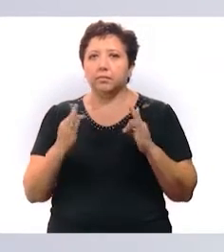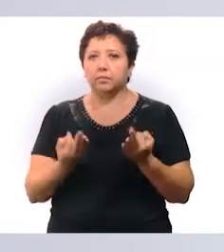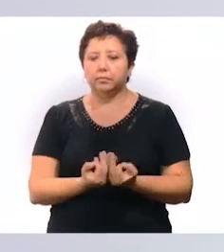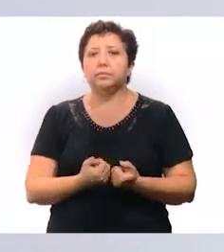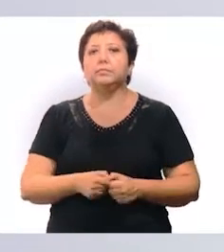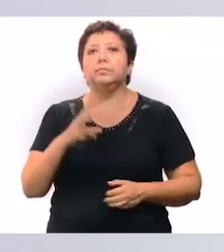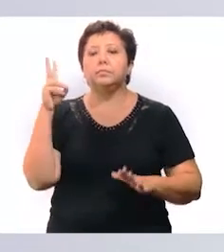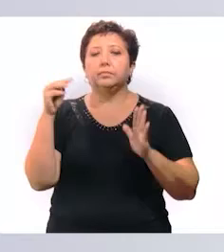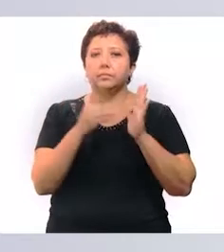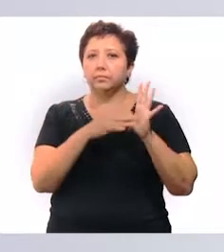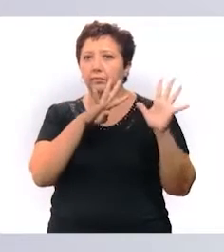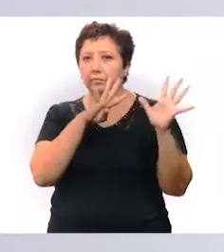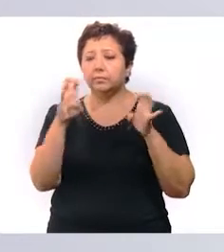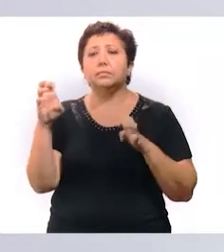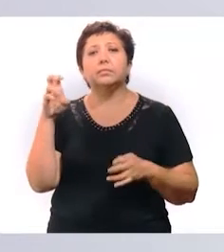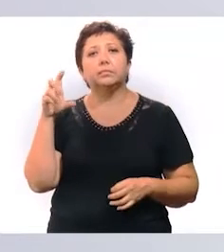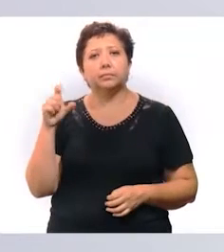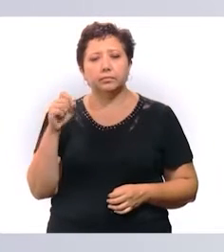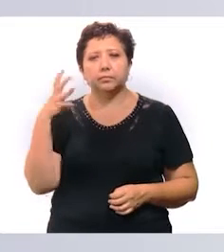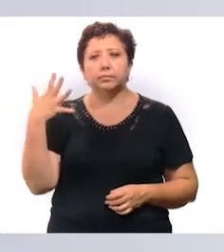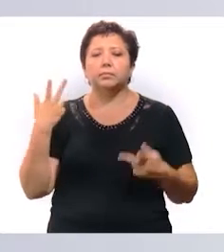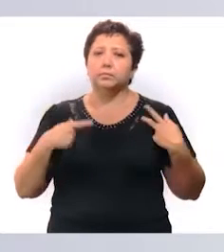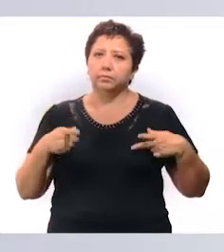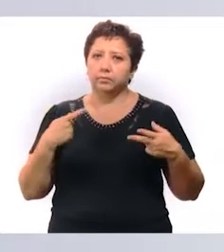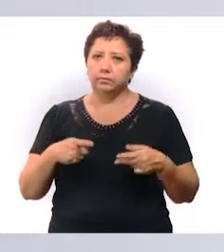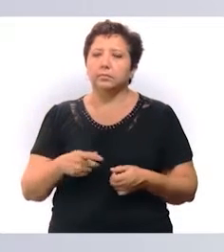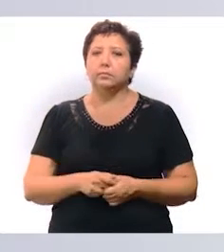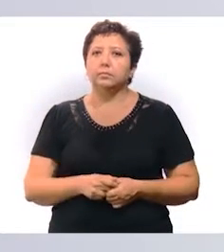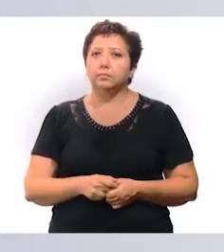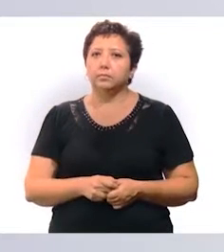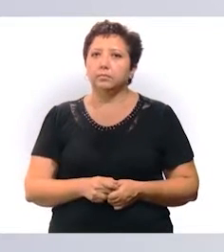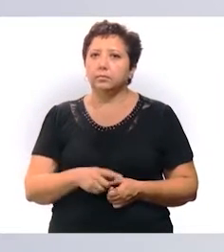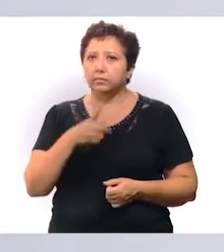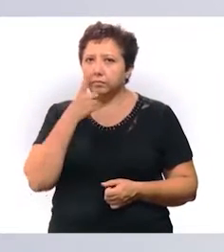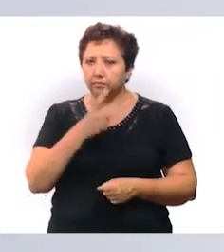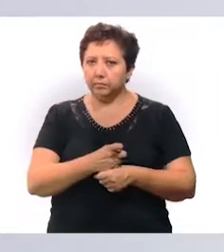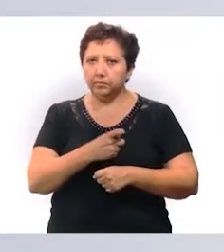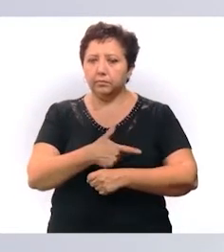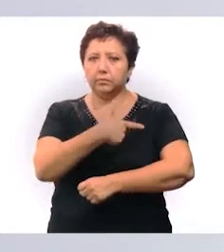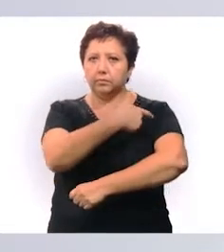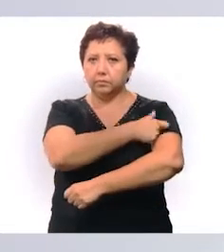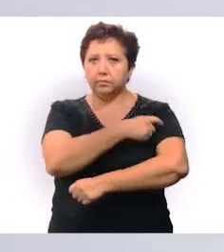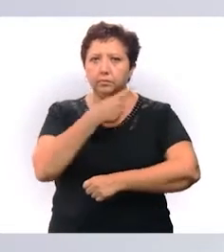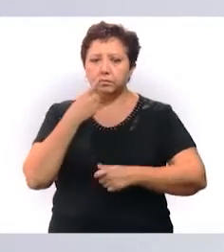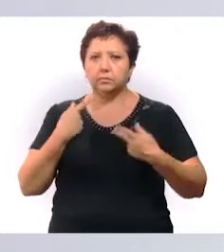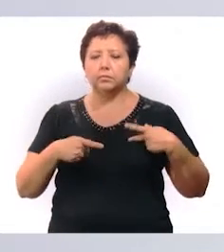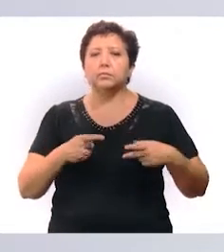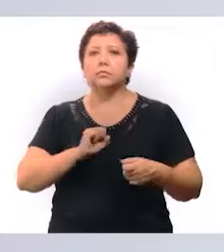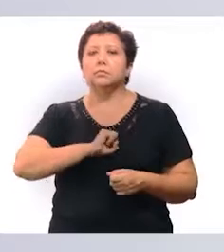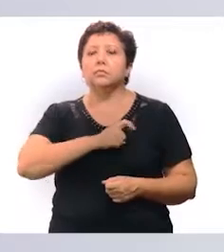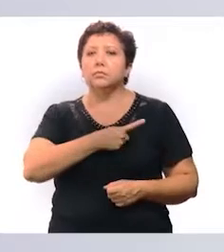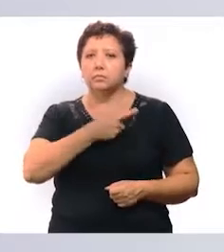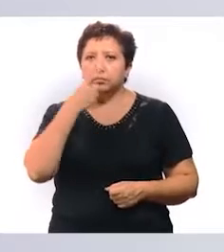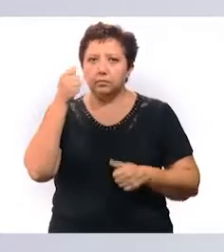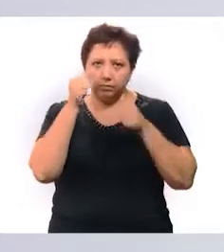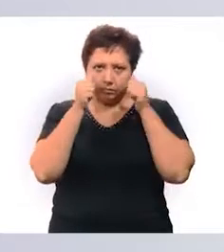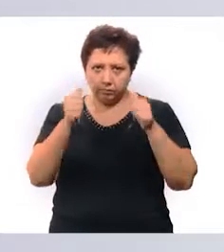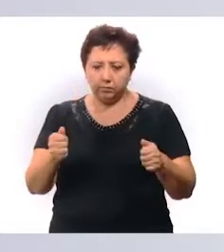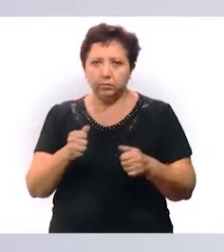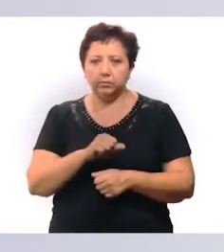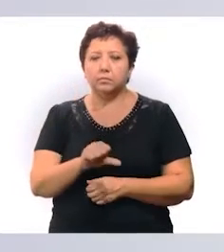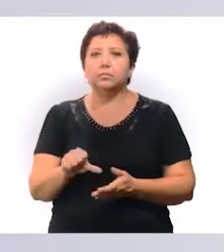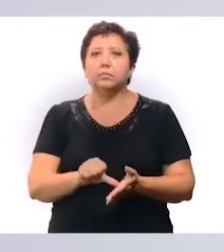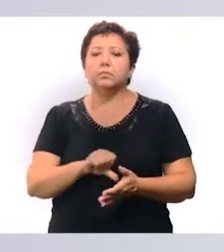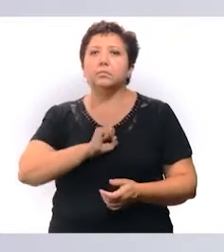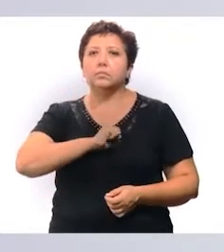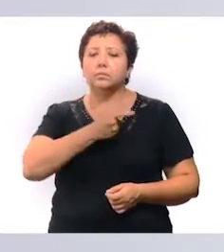manera. 2.925 son para el personal la primera aplicación del personal de salud de primer nivel de atención en los centros